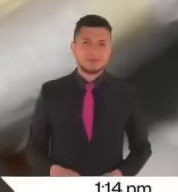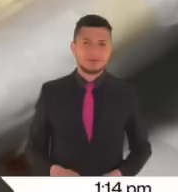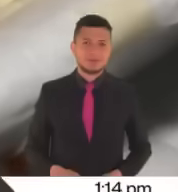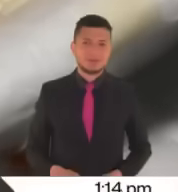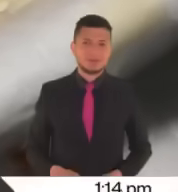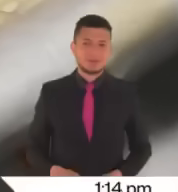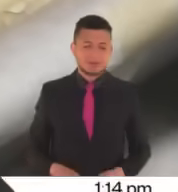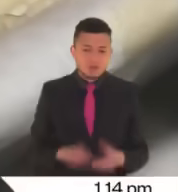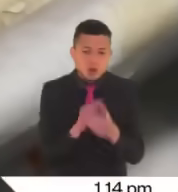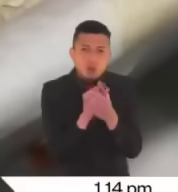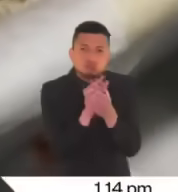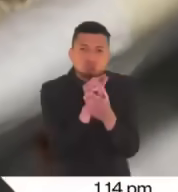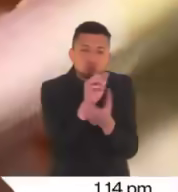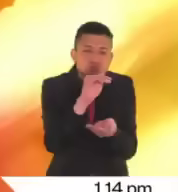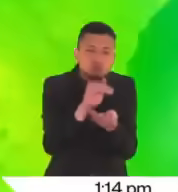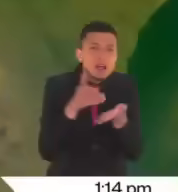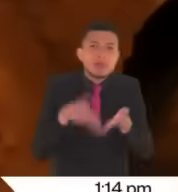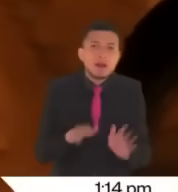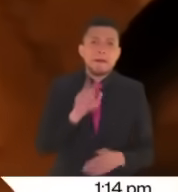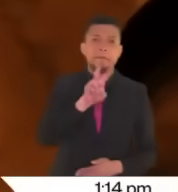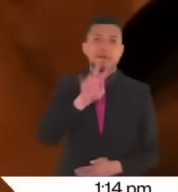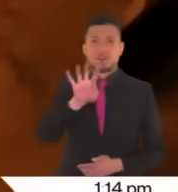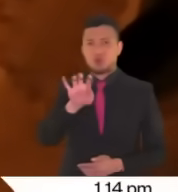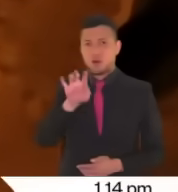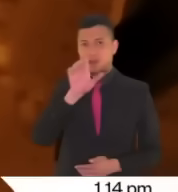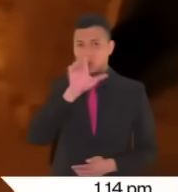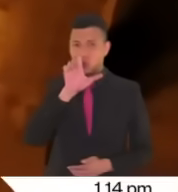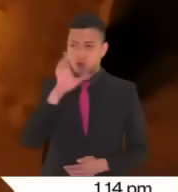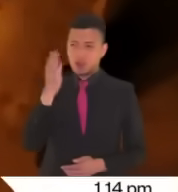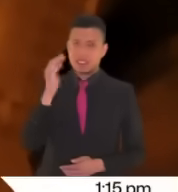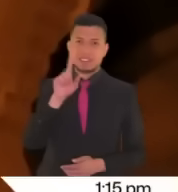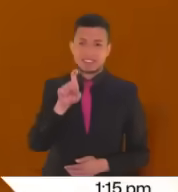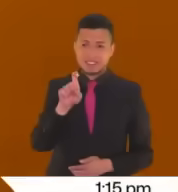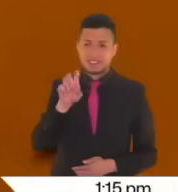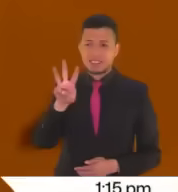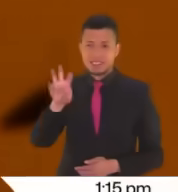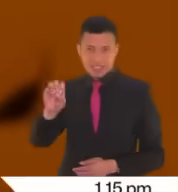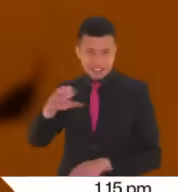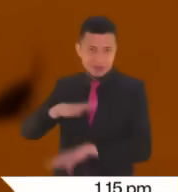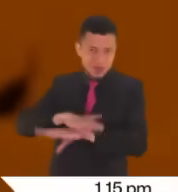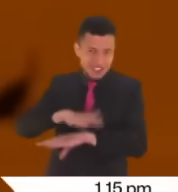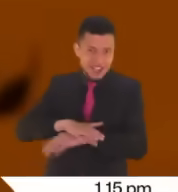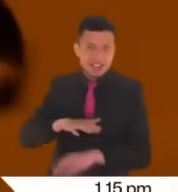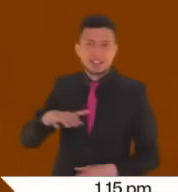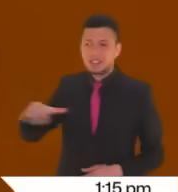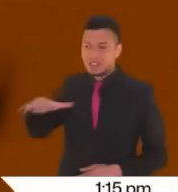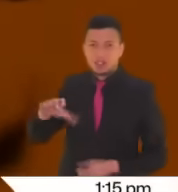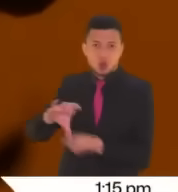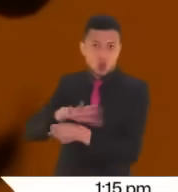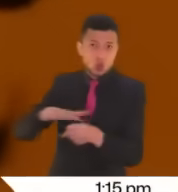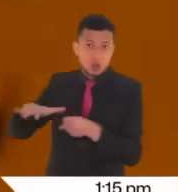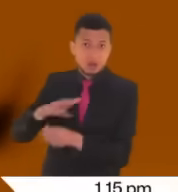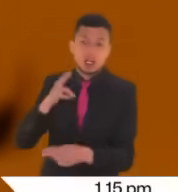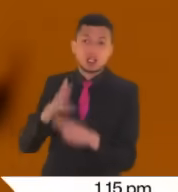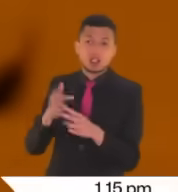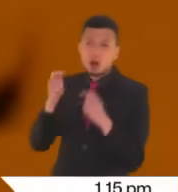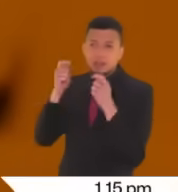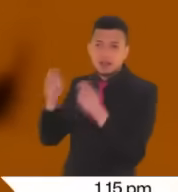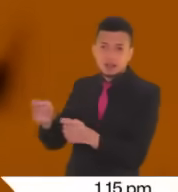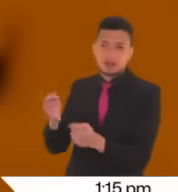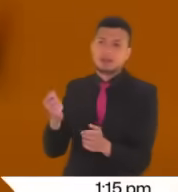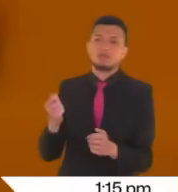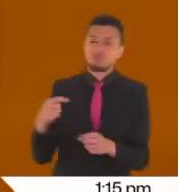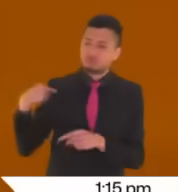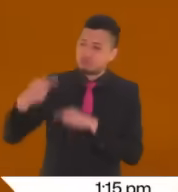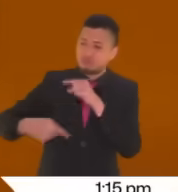El polluelo nació el 29 de julio a las 6:30 de la tarde en Cundinamarca, un nombre que traduce Comarca del Cóndor. Es